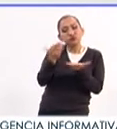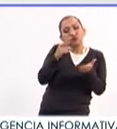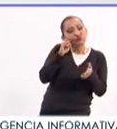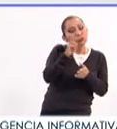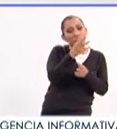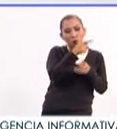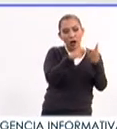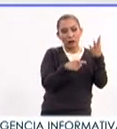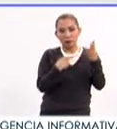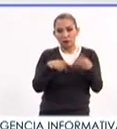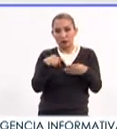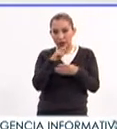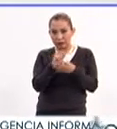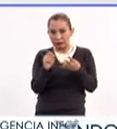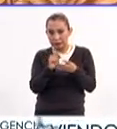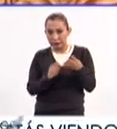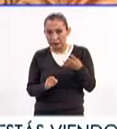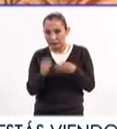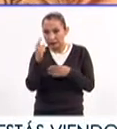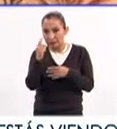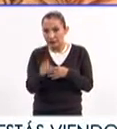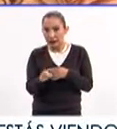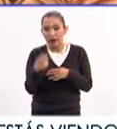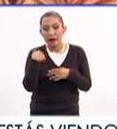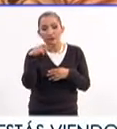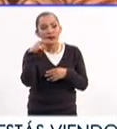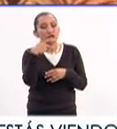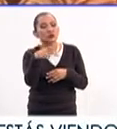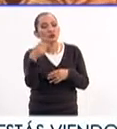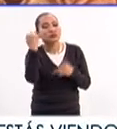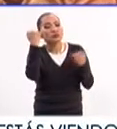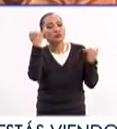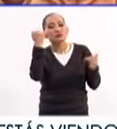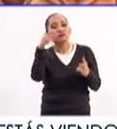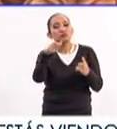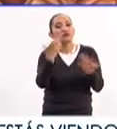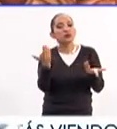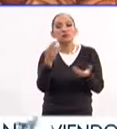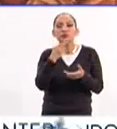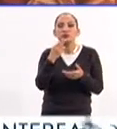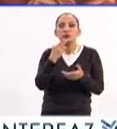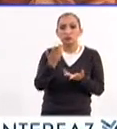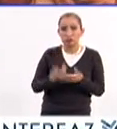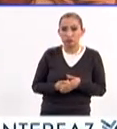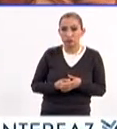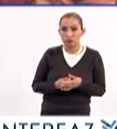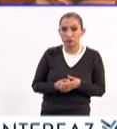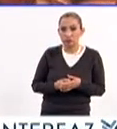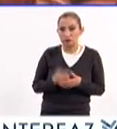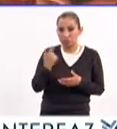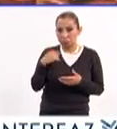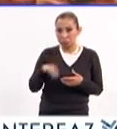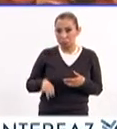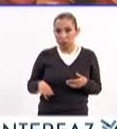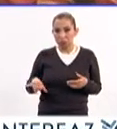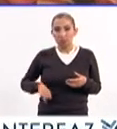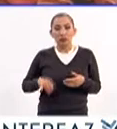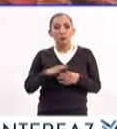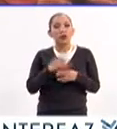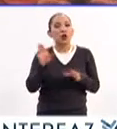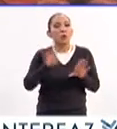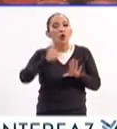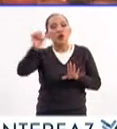cuatro escritores, precisamente para ver cuál es el concepto, qué cosas se manejan. Y me parece muy interesante porque es como